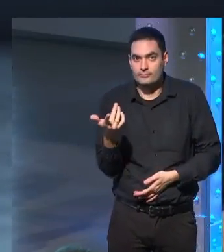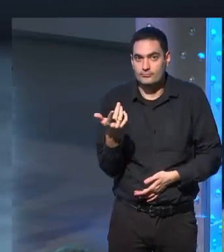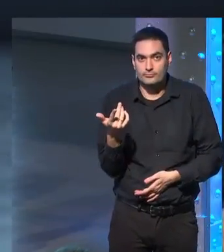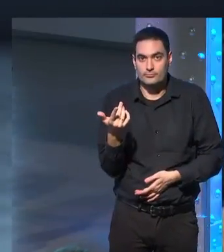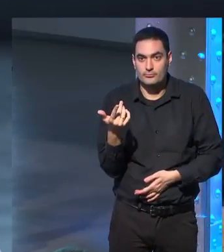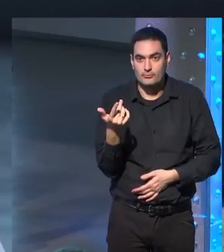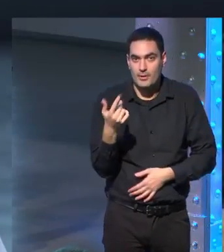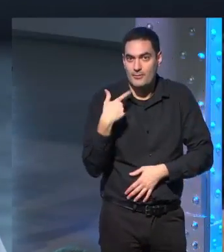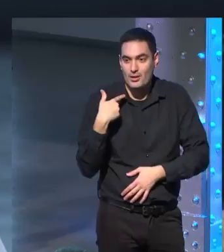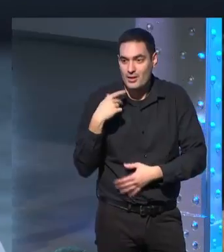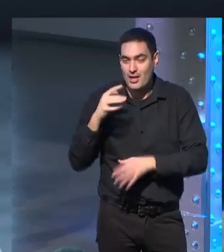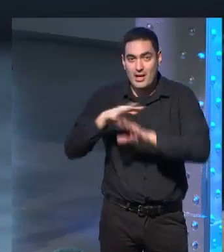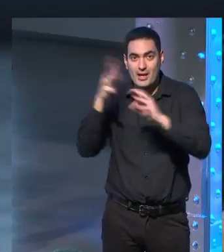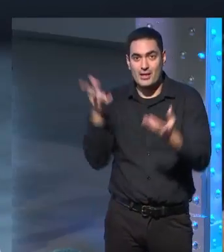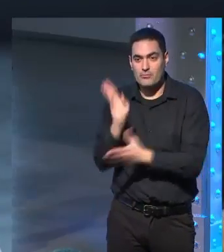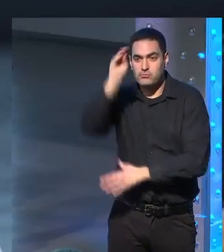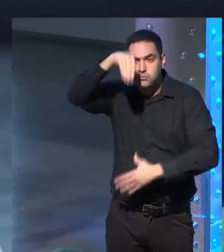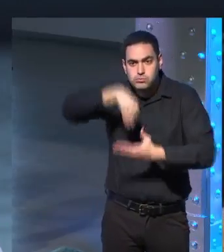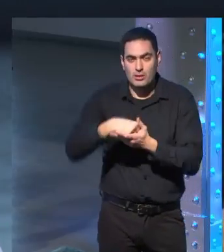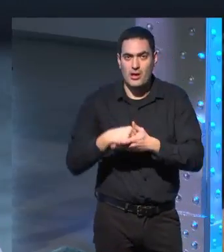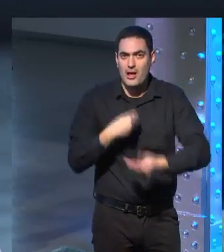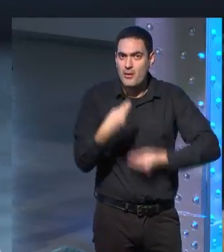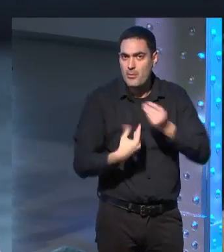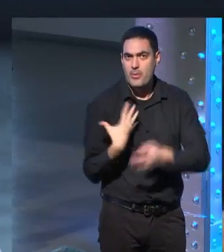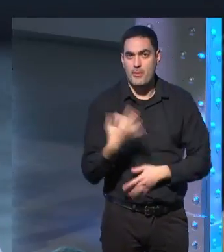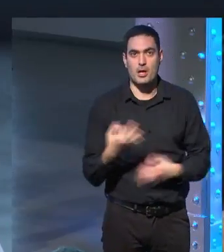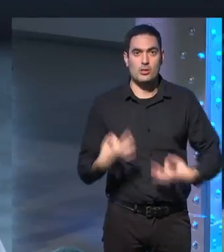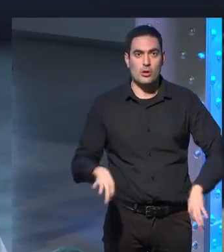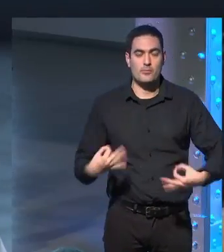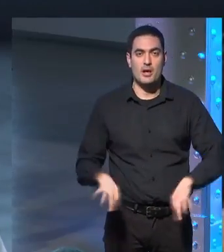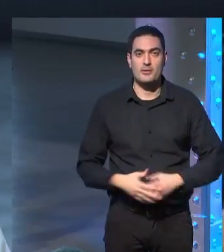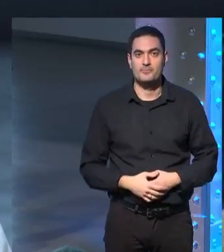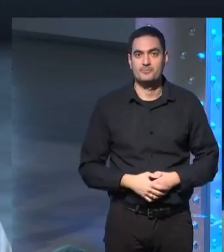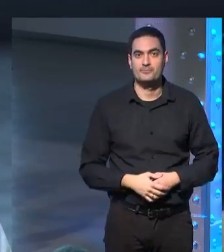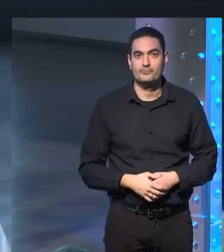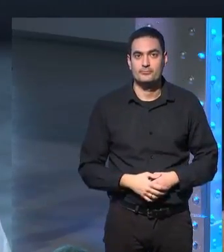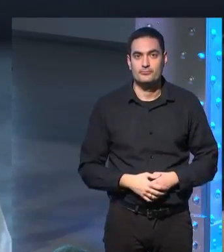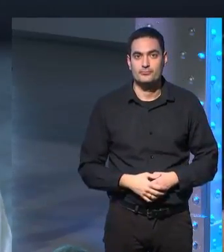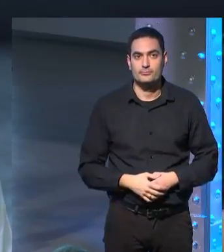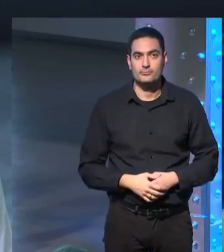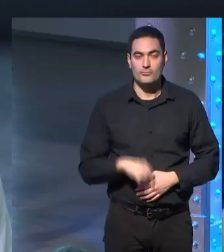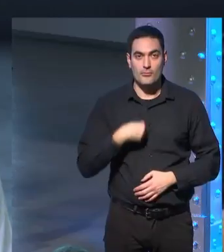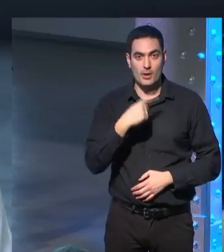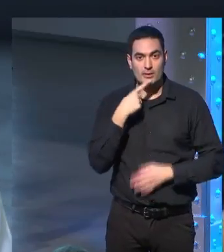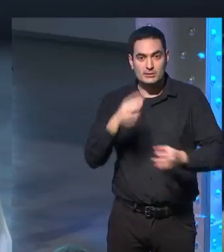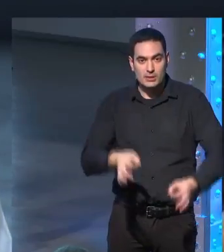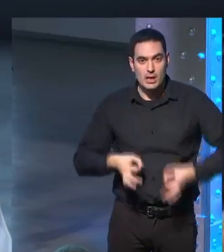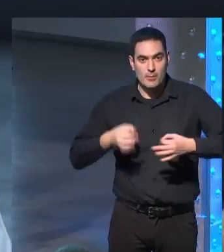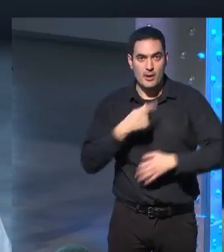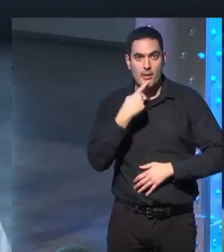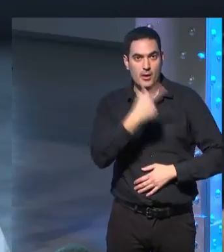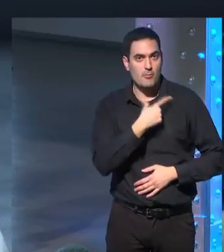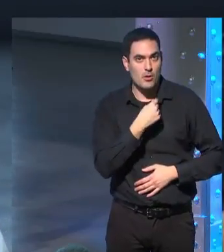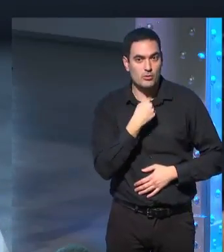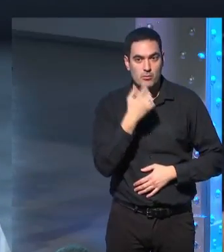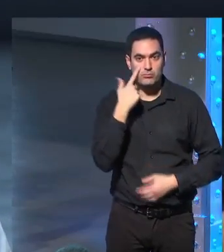permanentemente conectados, sino que hay que hacerlo con muchísima normalidad. Hay un dicho que a mí me gusta decir siempre, ¿no? Porque